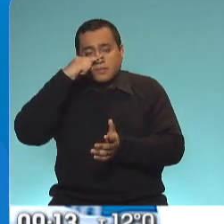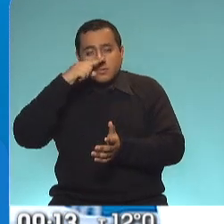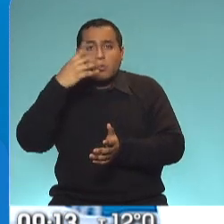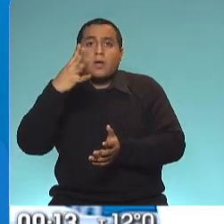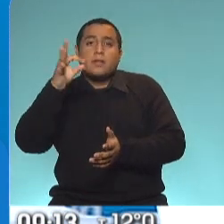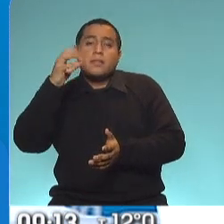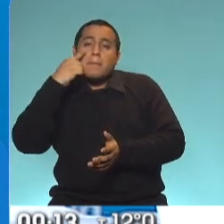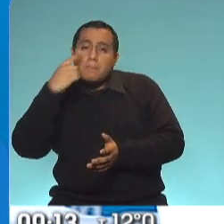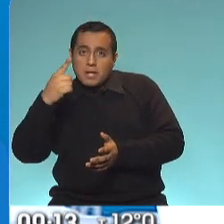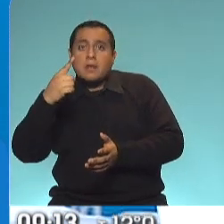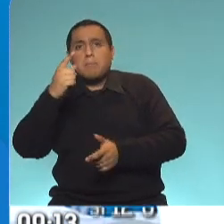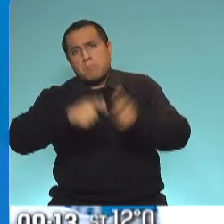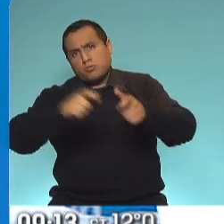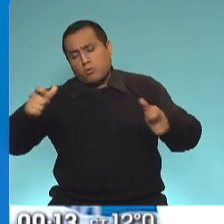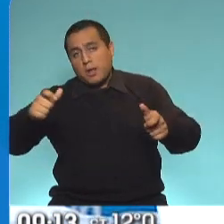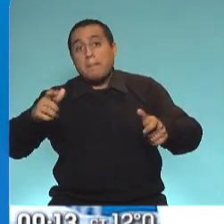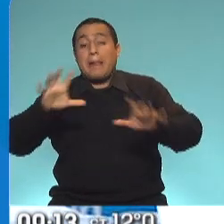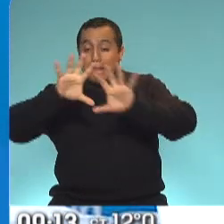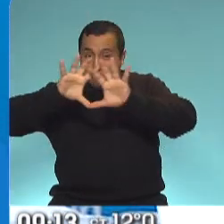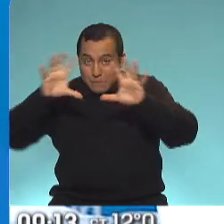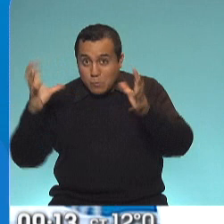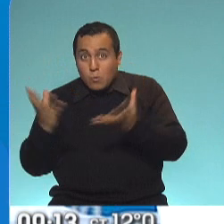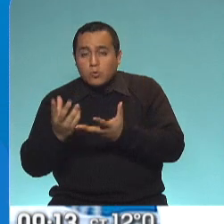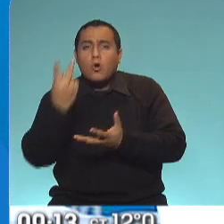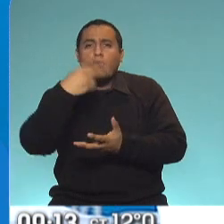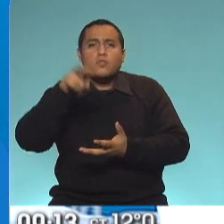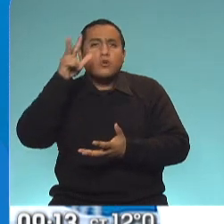1.748.000 casos, y en el mundo hay unas